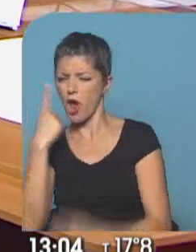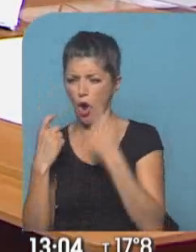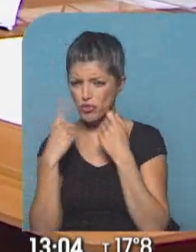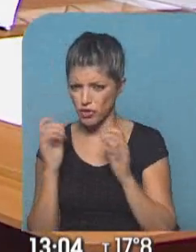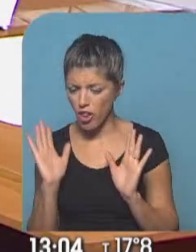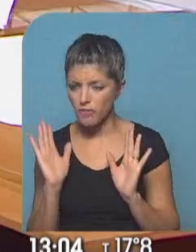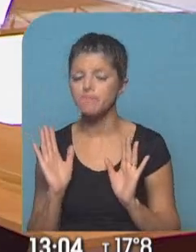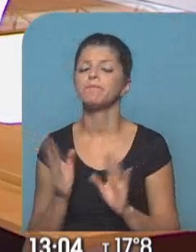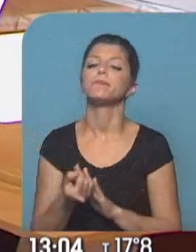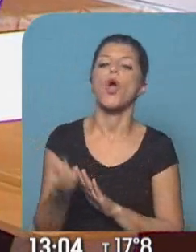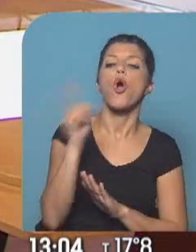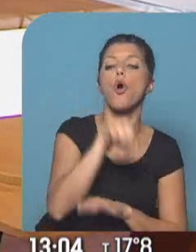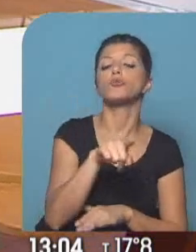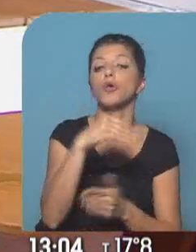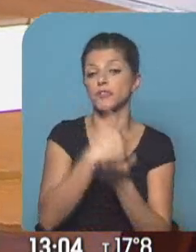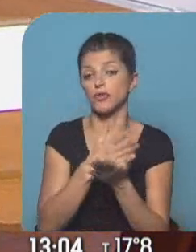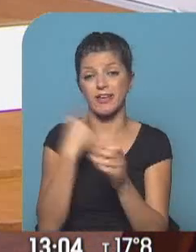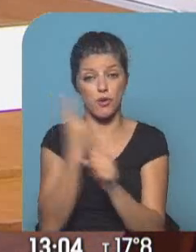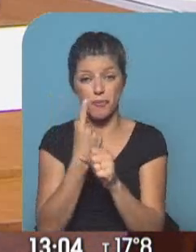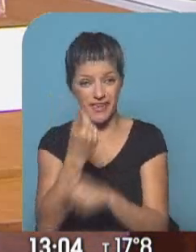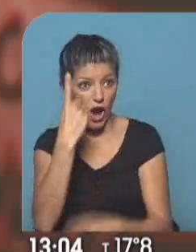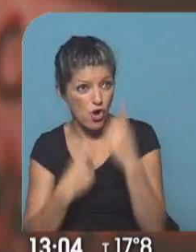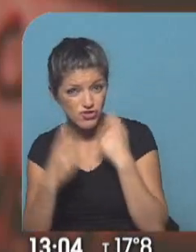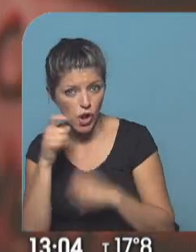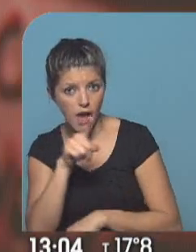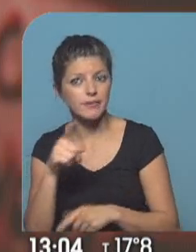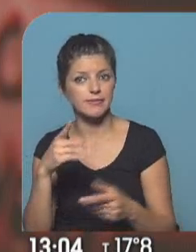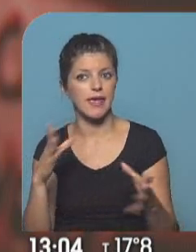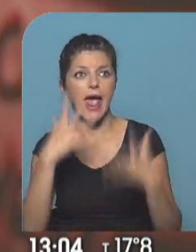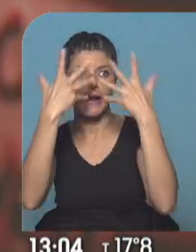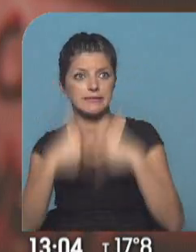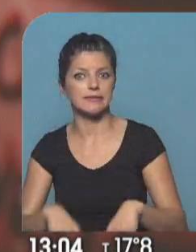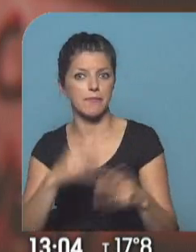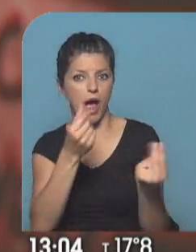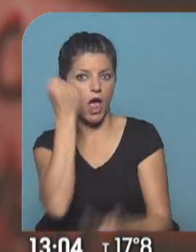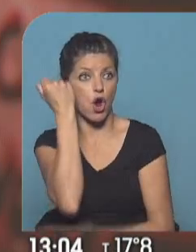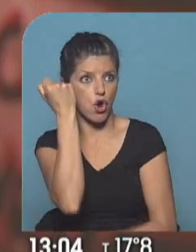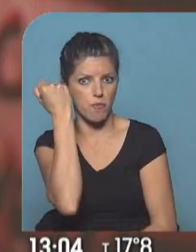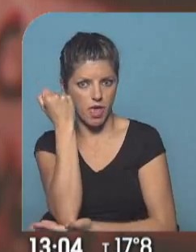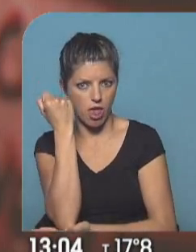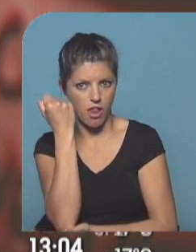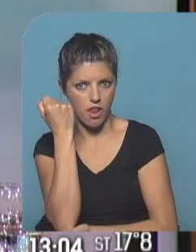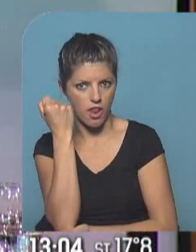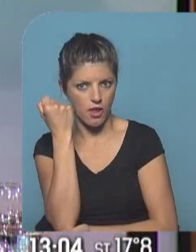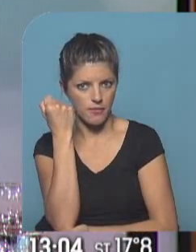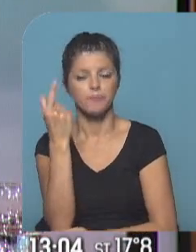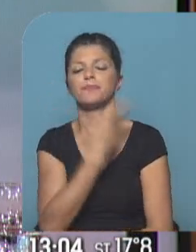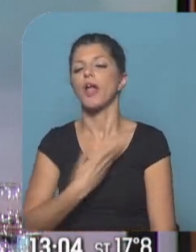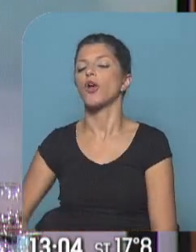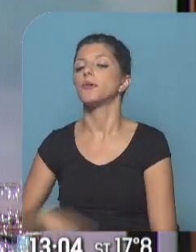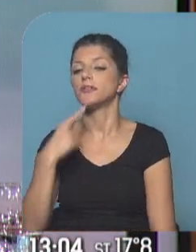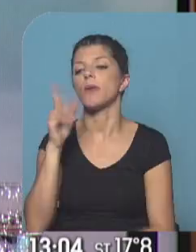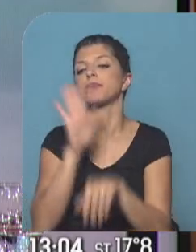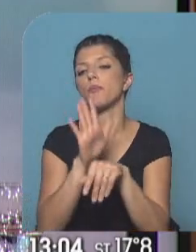abierto que no controlaba de ninguna forma era el poder económico, digamos, el poder económico concentrado, que era lo que el gobierno define como la